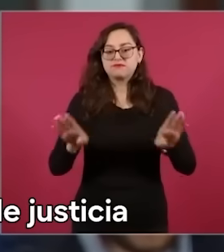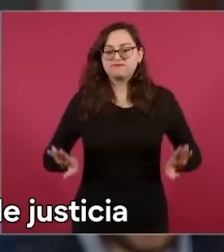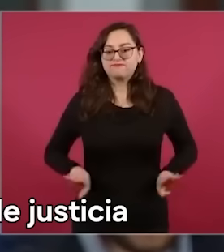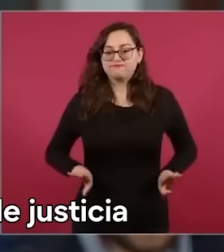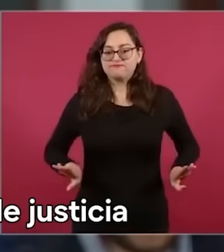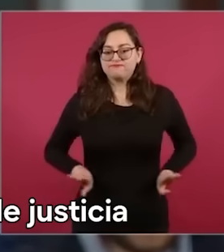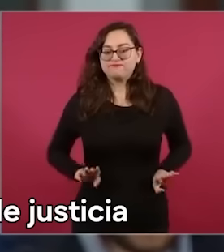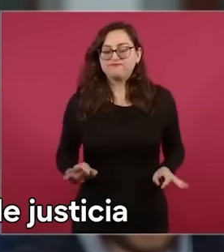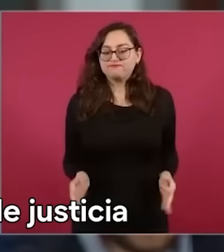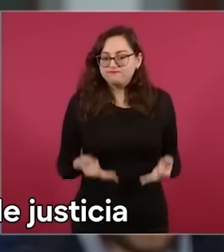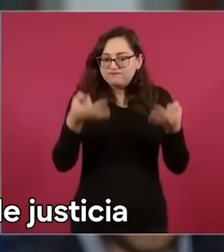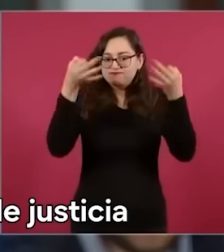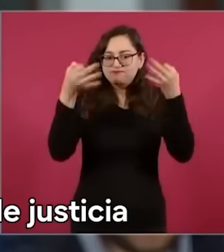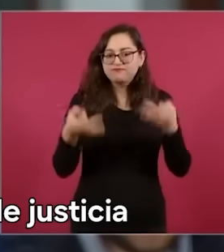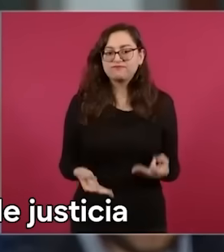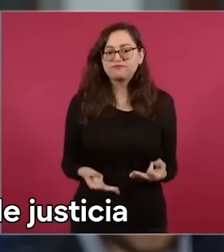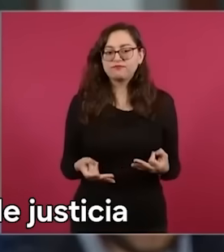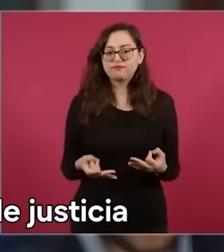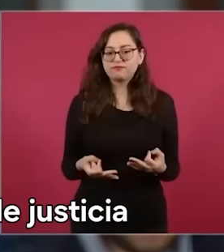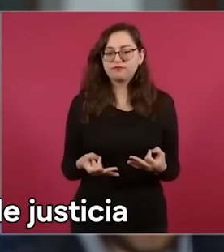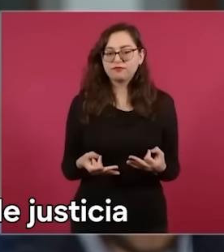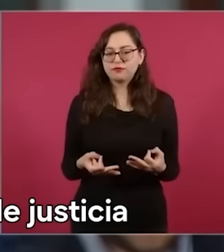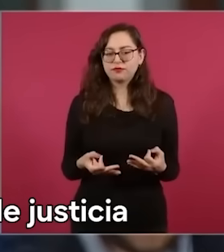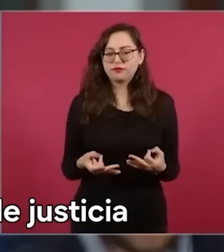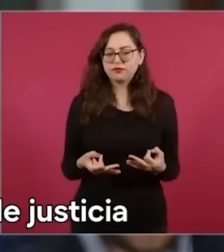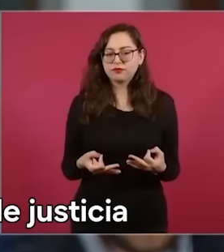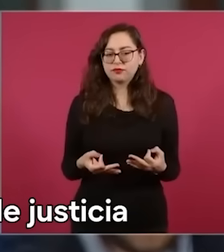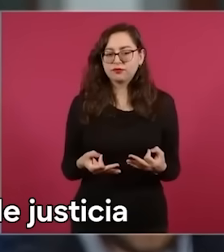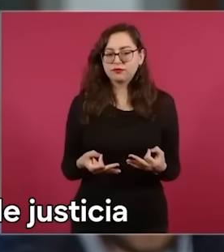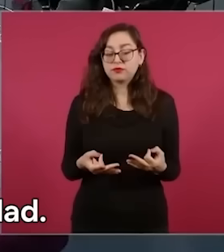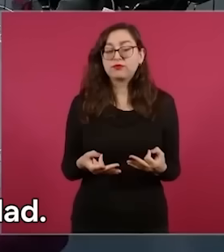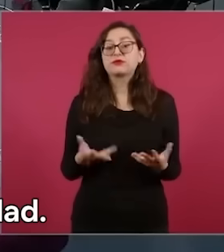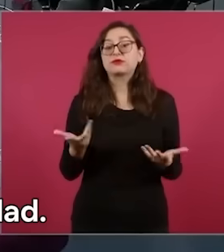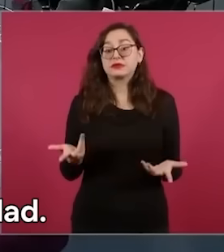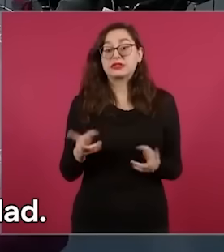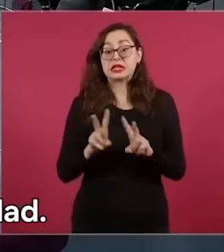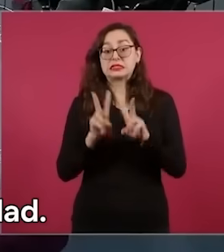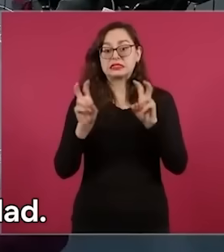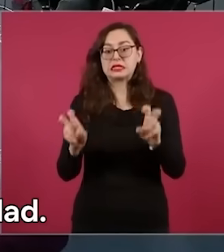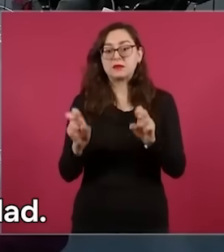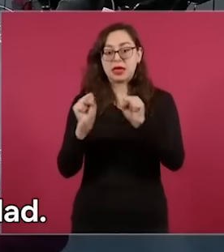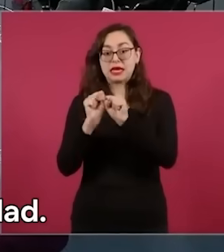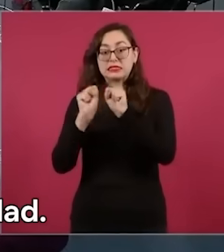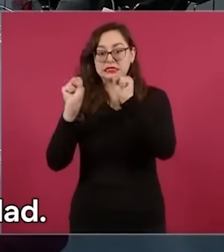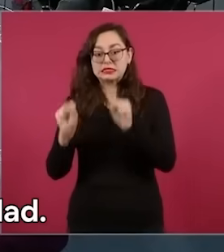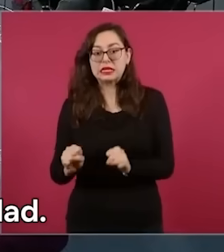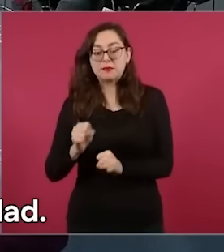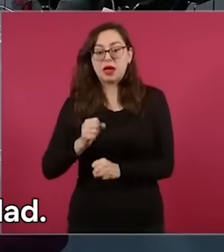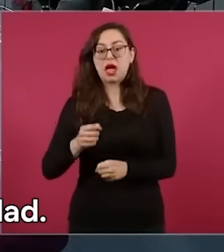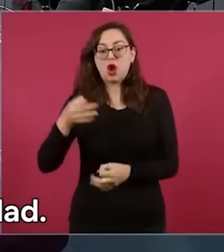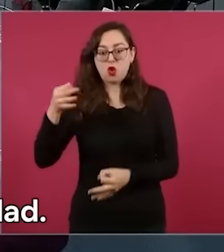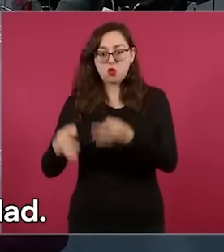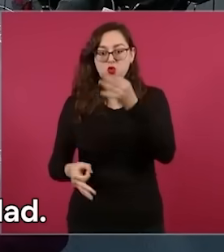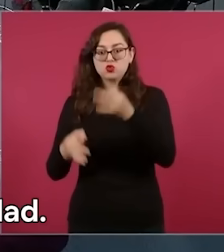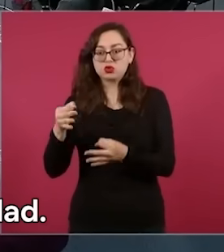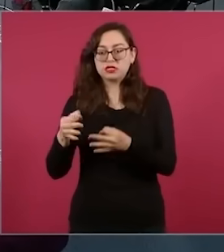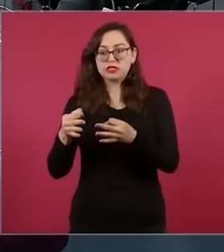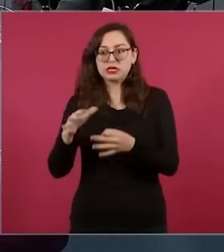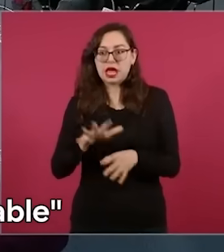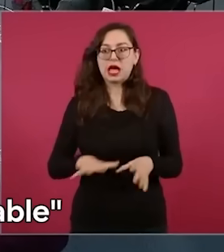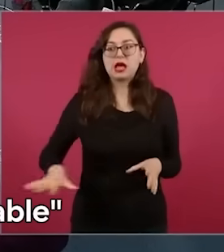y especialmente integridad con el sistema de justicia, que es el modelo de la